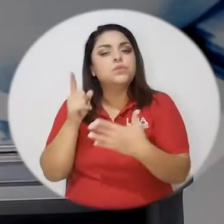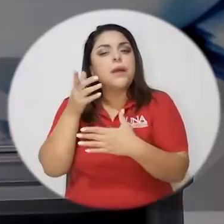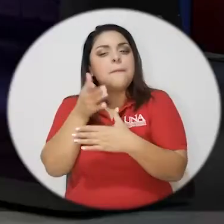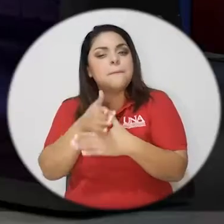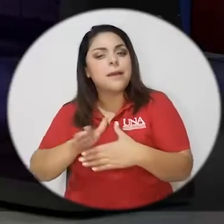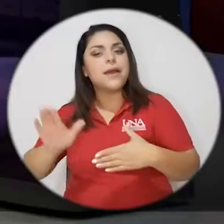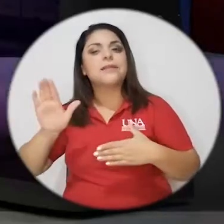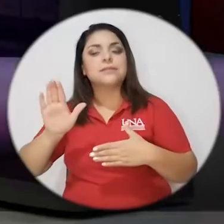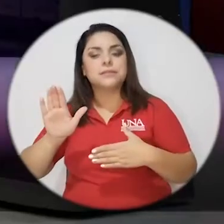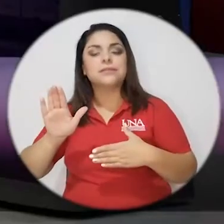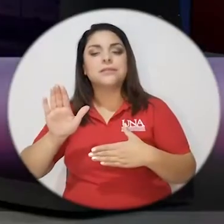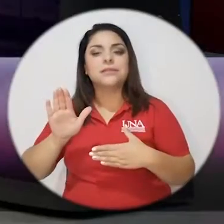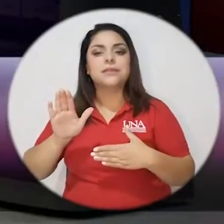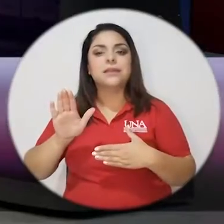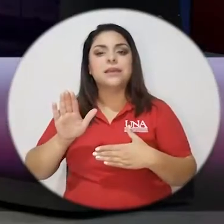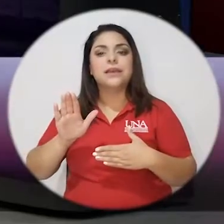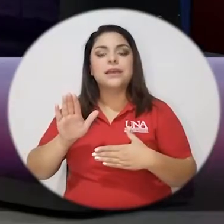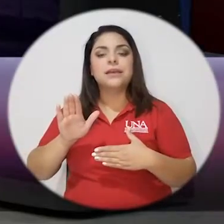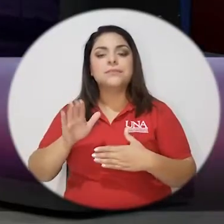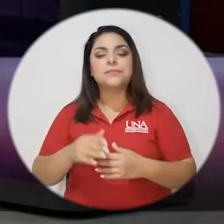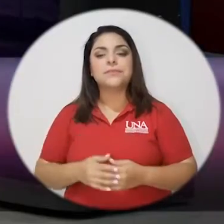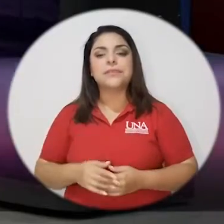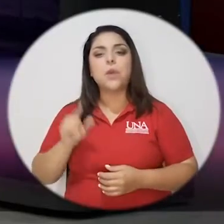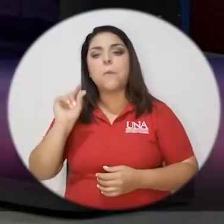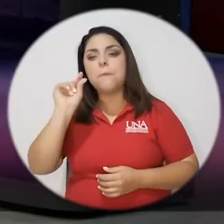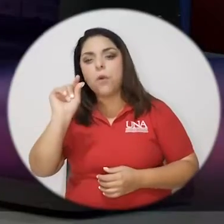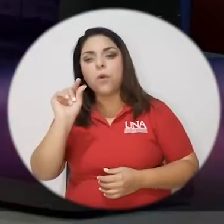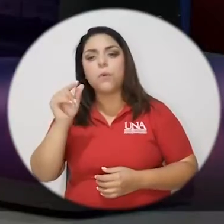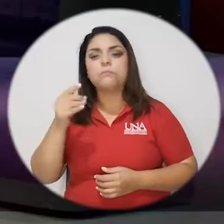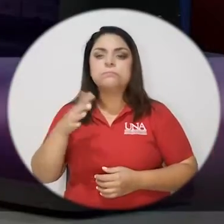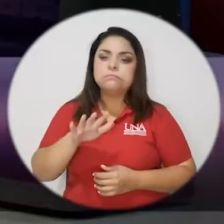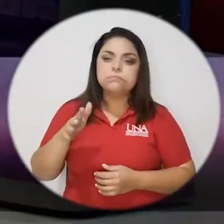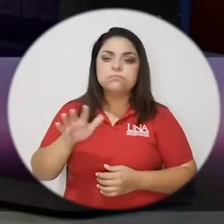hay una parte, digamos, que fue